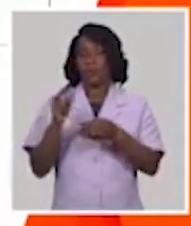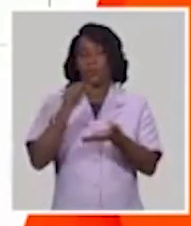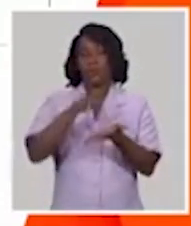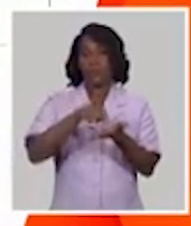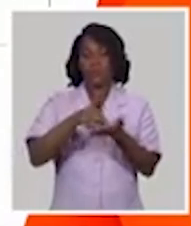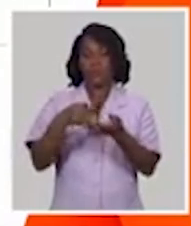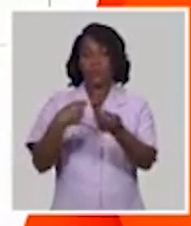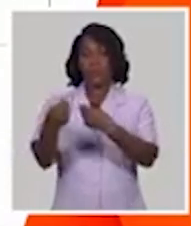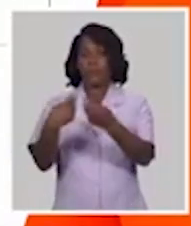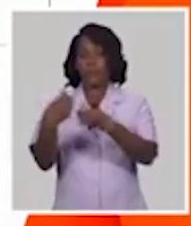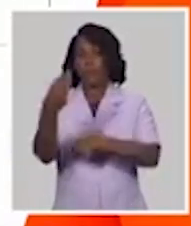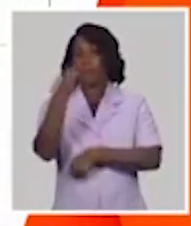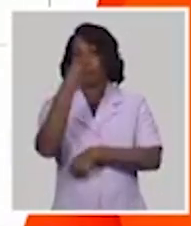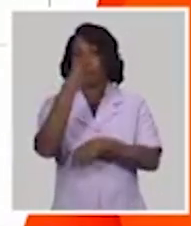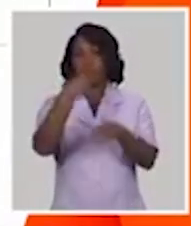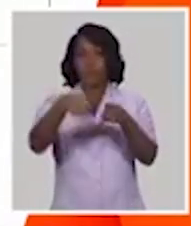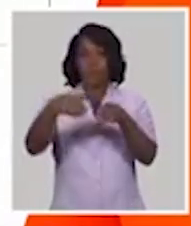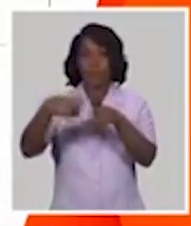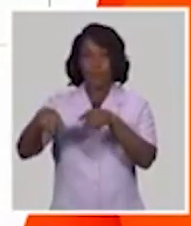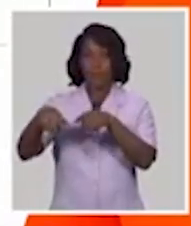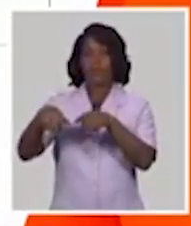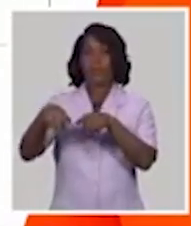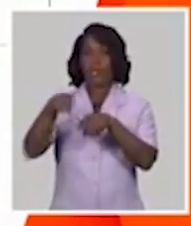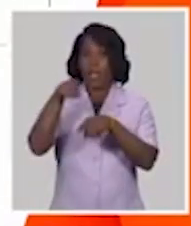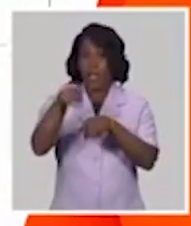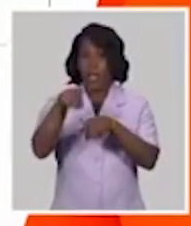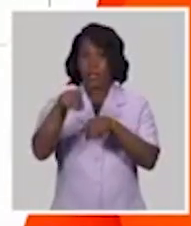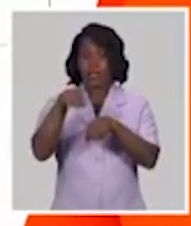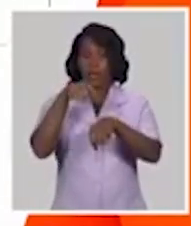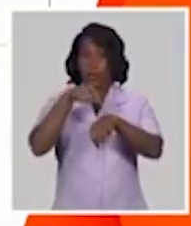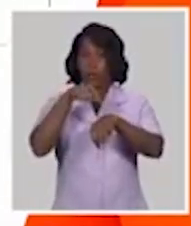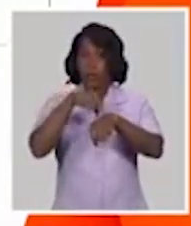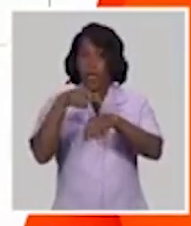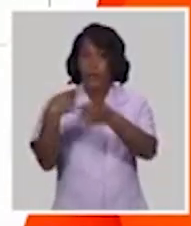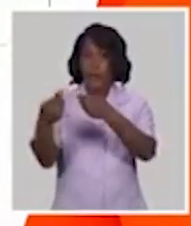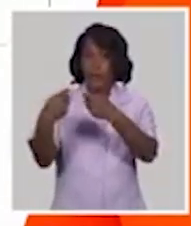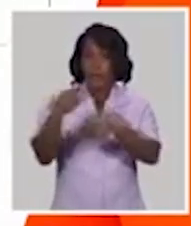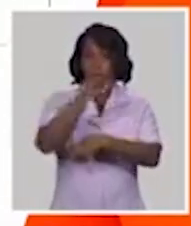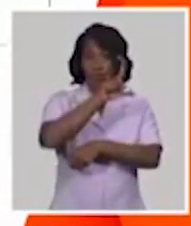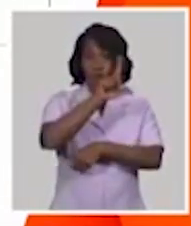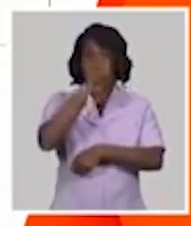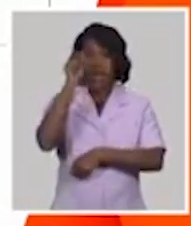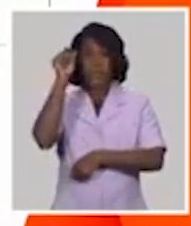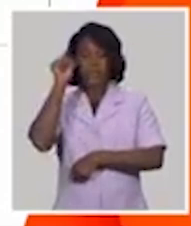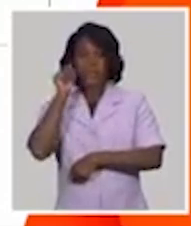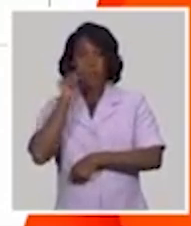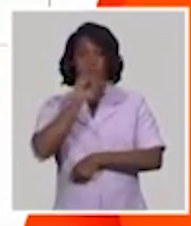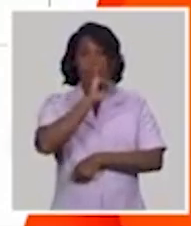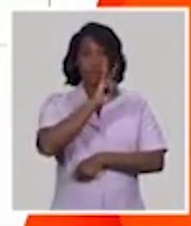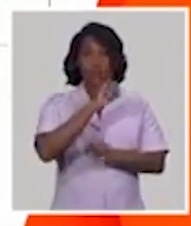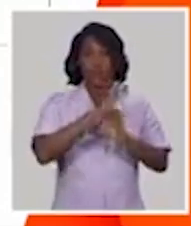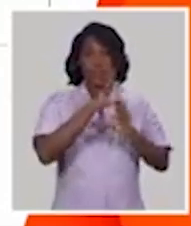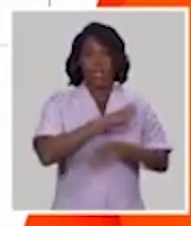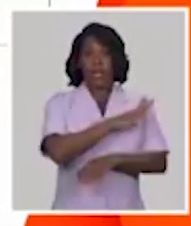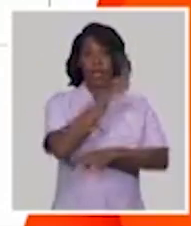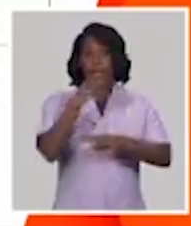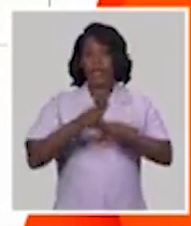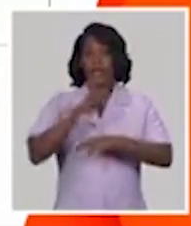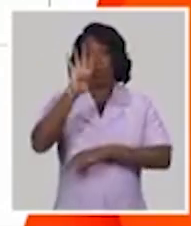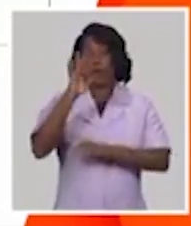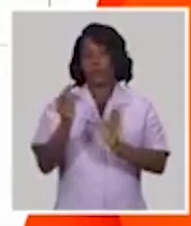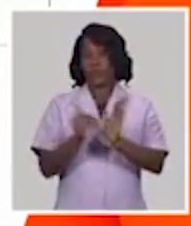industriales, los mercados ideales y otros, proponer como horario de venta y servicio de lunes a sábado de 9 de la mañana hasta 4 de la